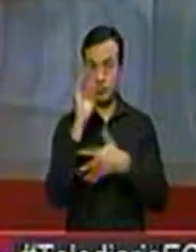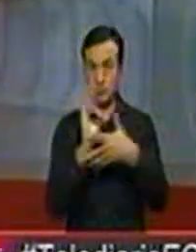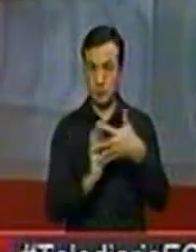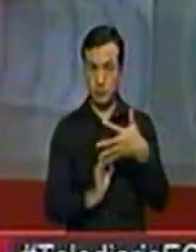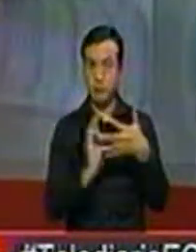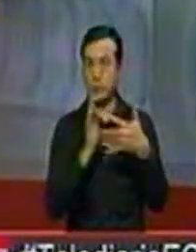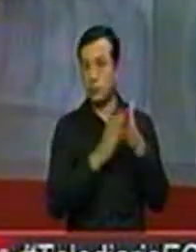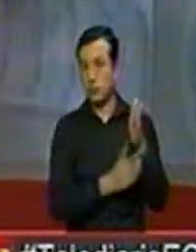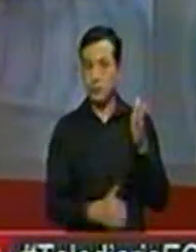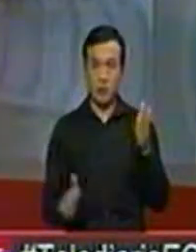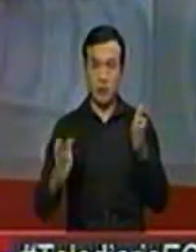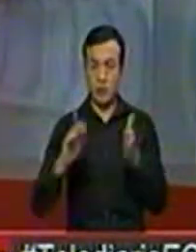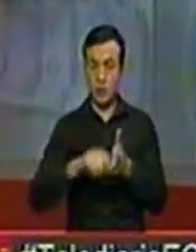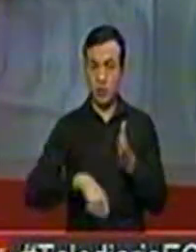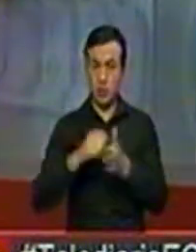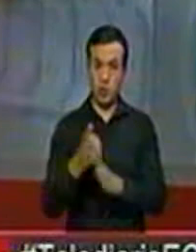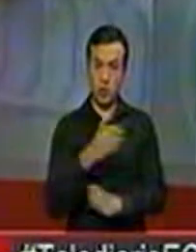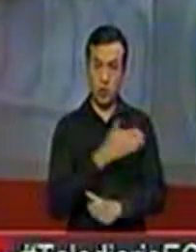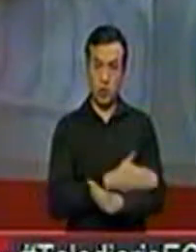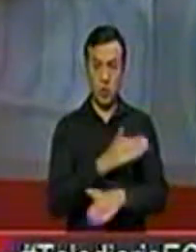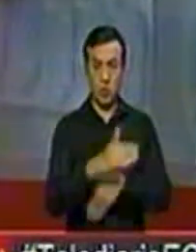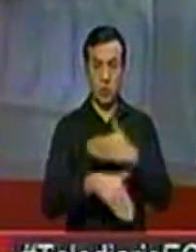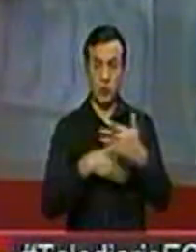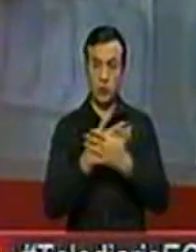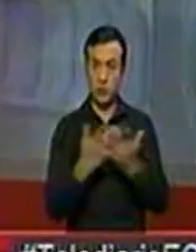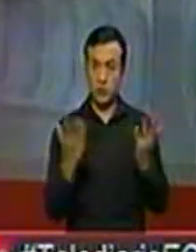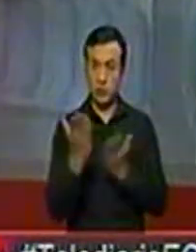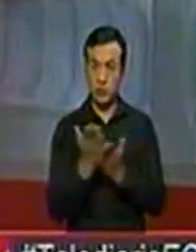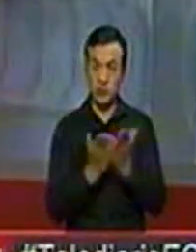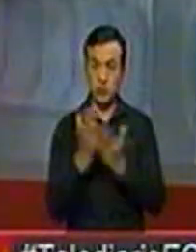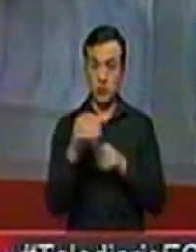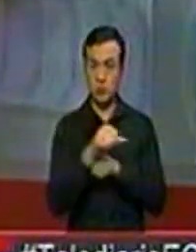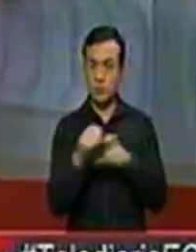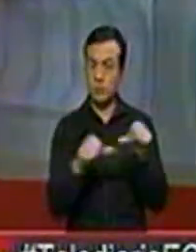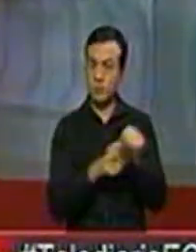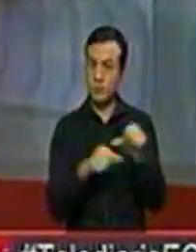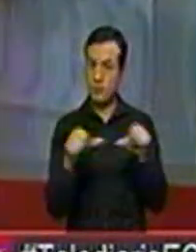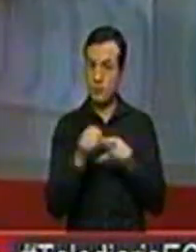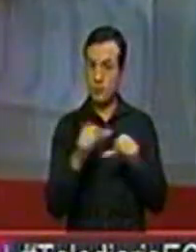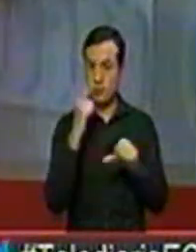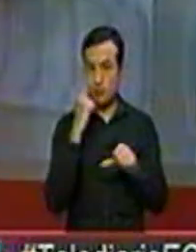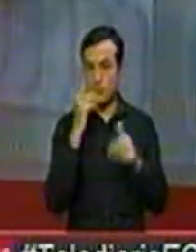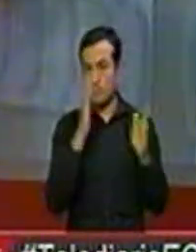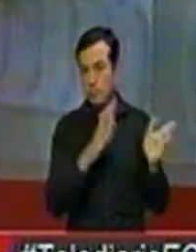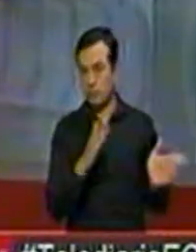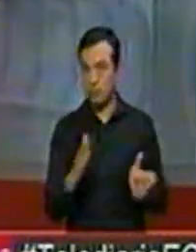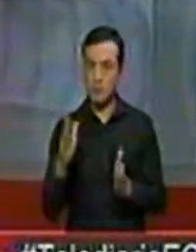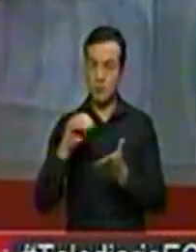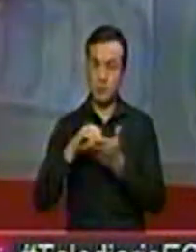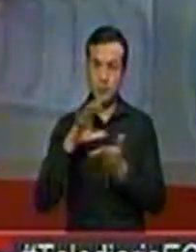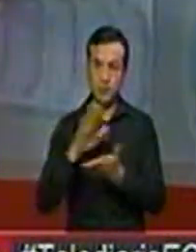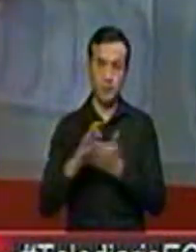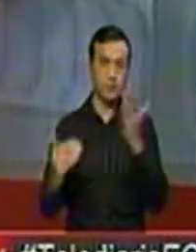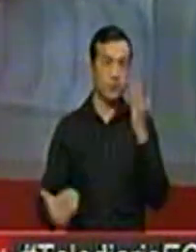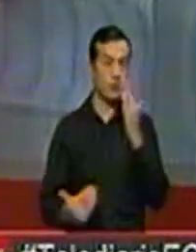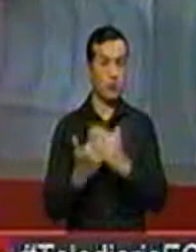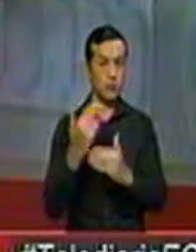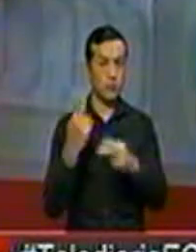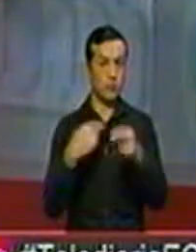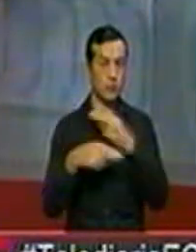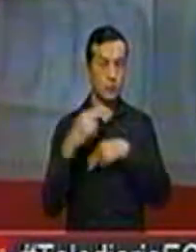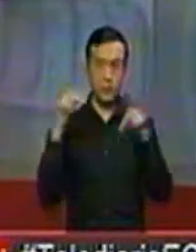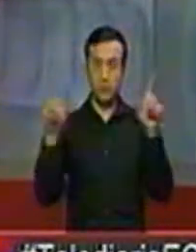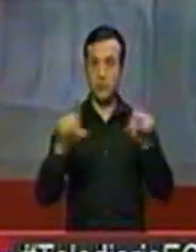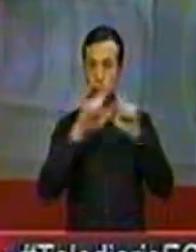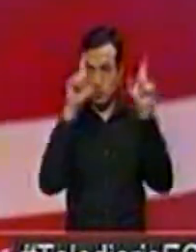para la etapa precontractual del proceso de contratación de servicios de asesoramiento, de determinación e implementación de un esquema de negocio